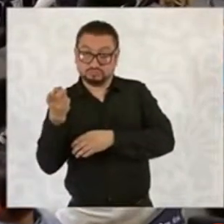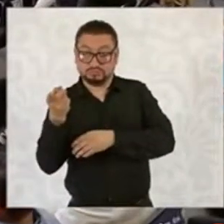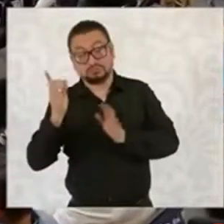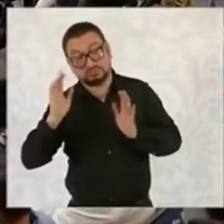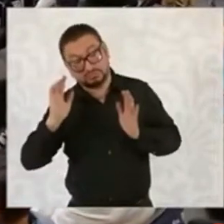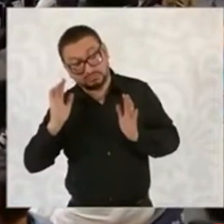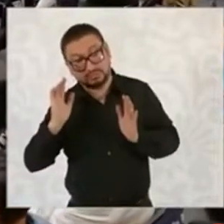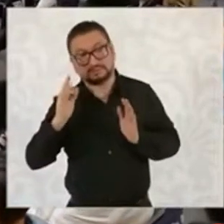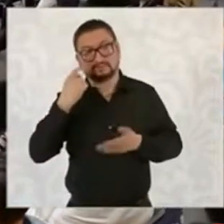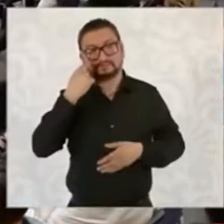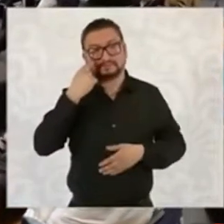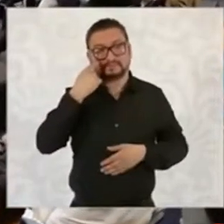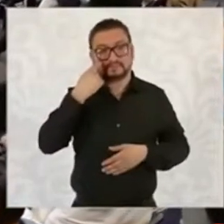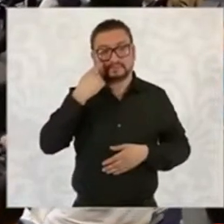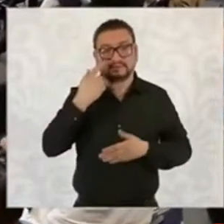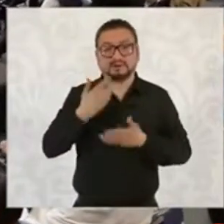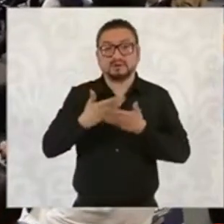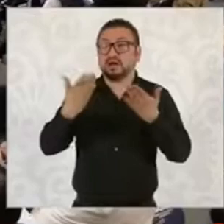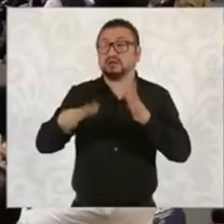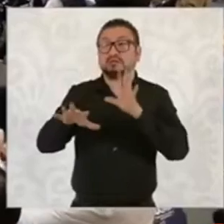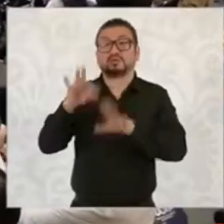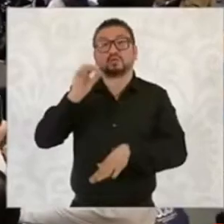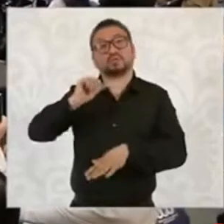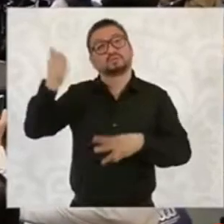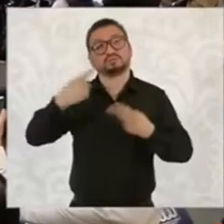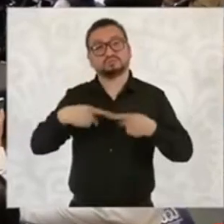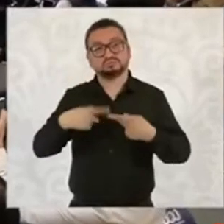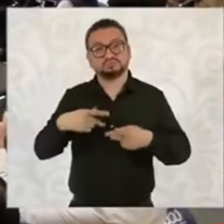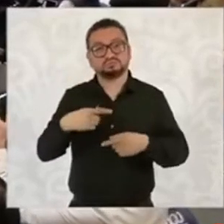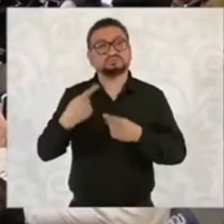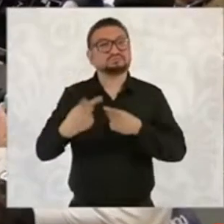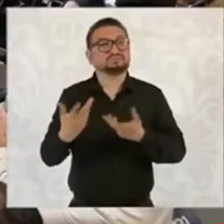Pues miren nada más el vocero que escogieron.